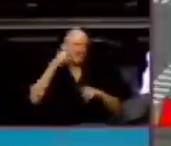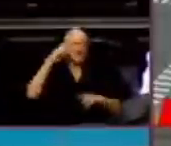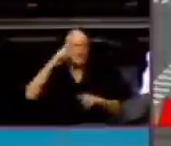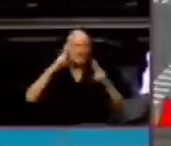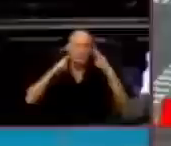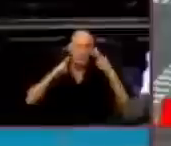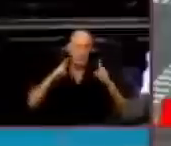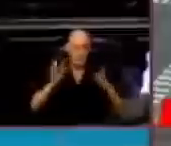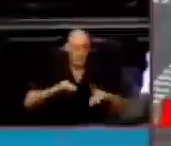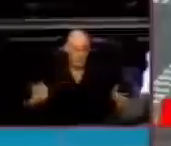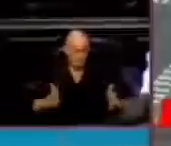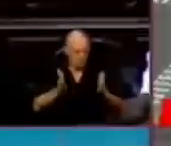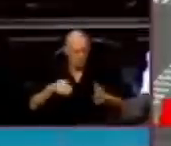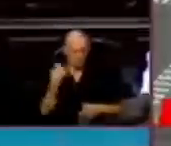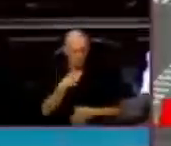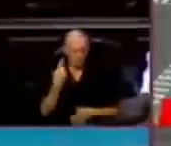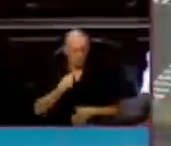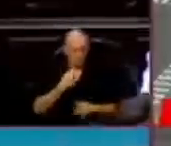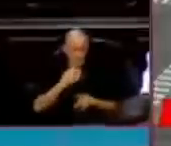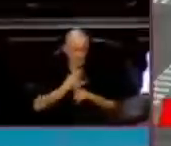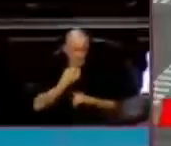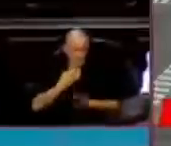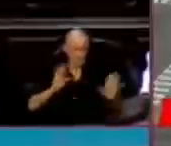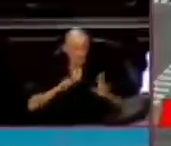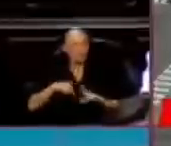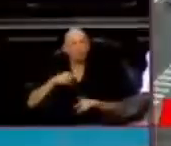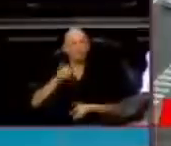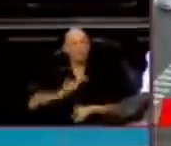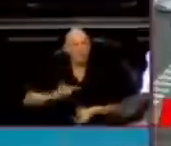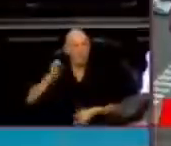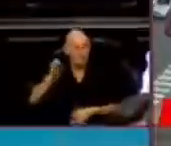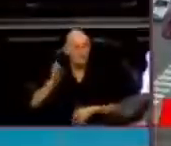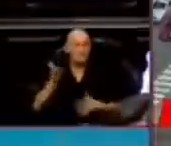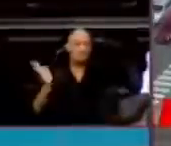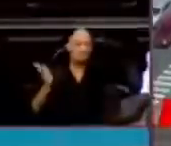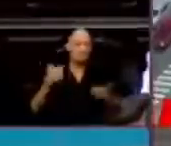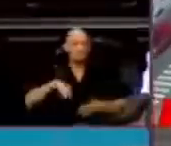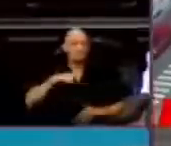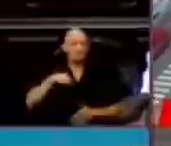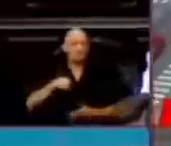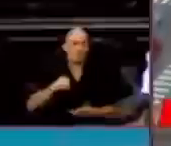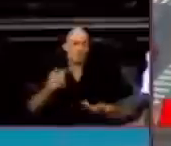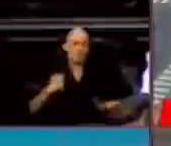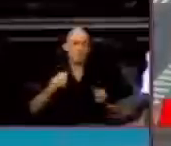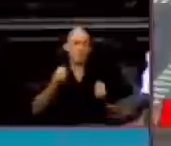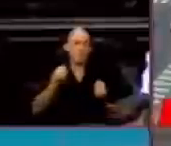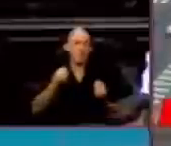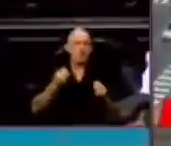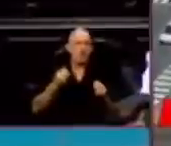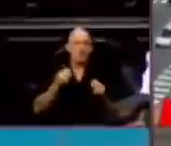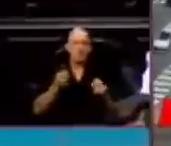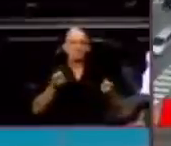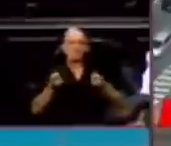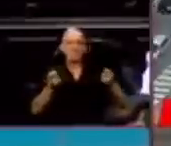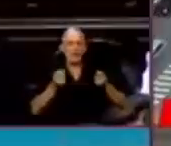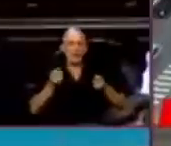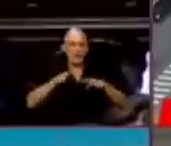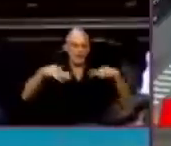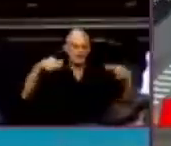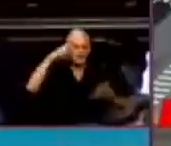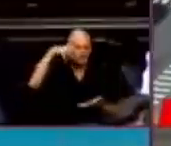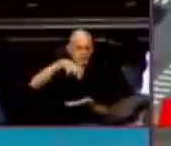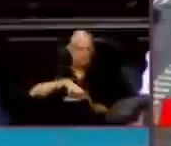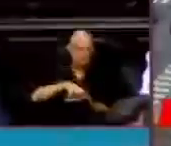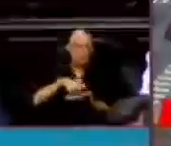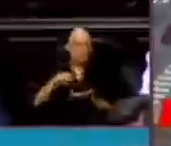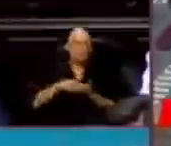distorsivos, como son ingresos brutos, como son impuestos al cheque, como son retenciones a la exportación. Volvemos. Y